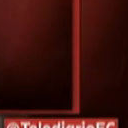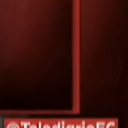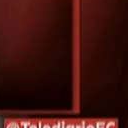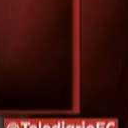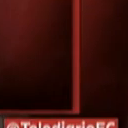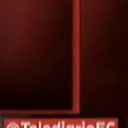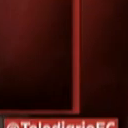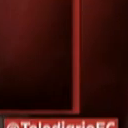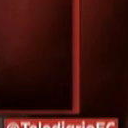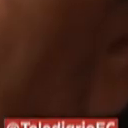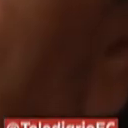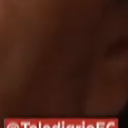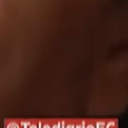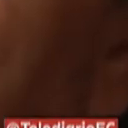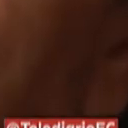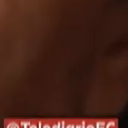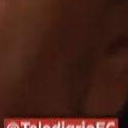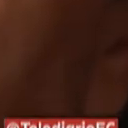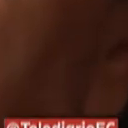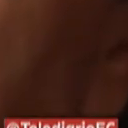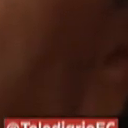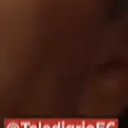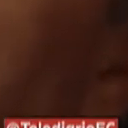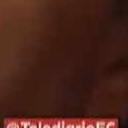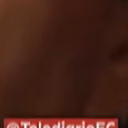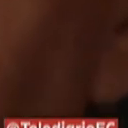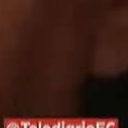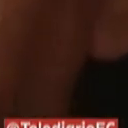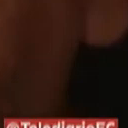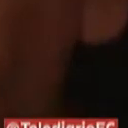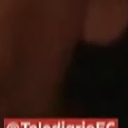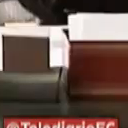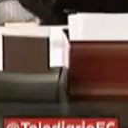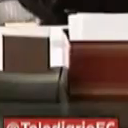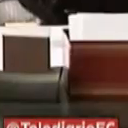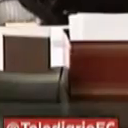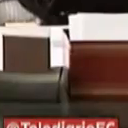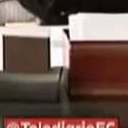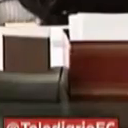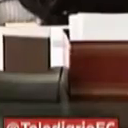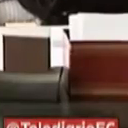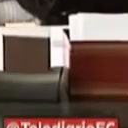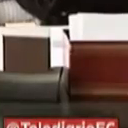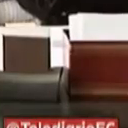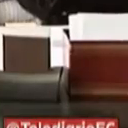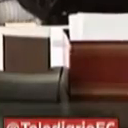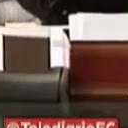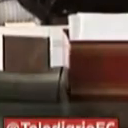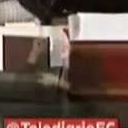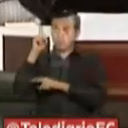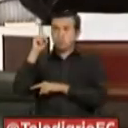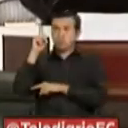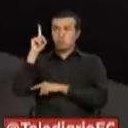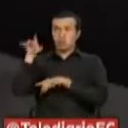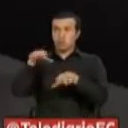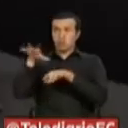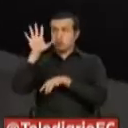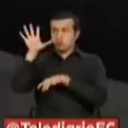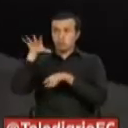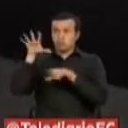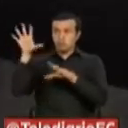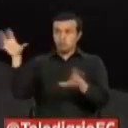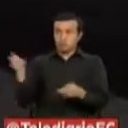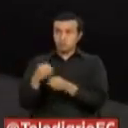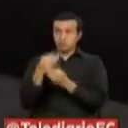respectivos procesos de selección. El jurista Medardo Leas explica que la evaluación no significa una rendición de cuentas, sino una verificación